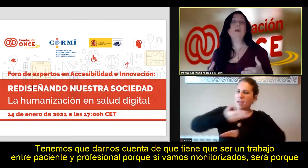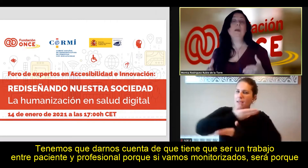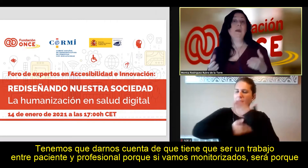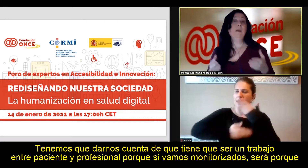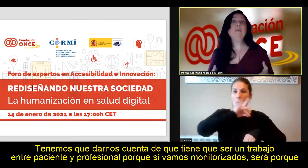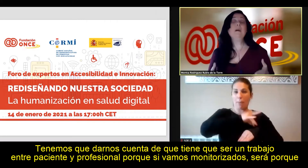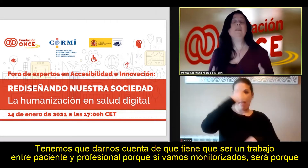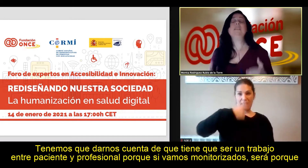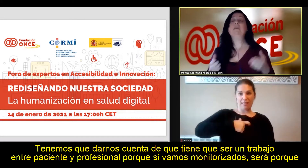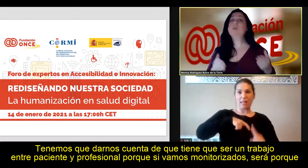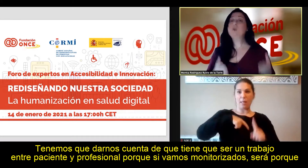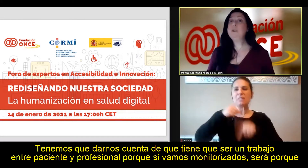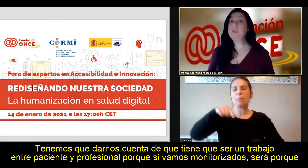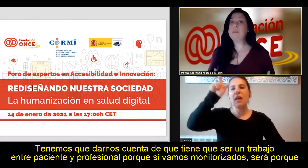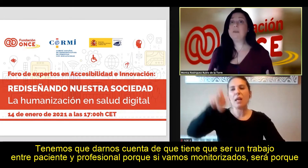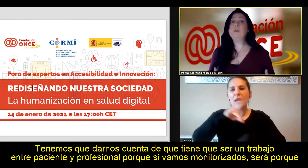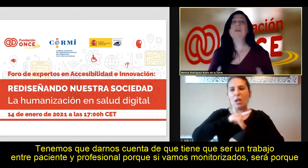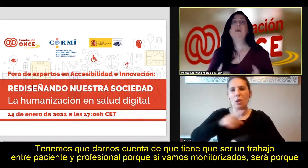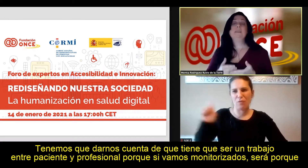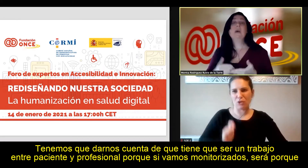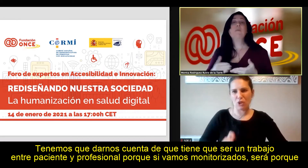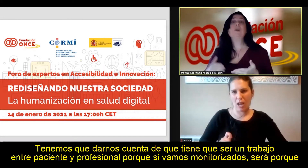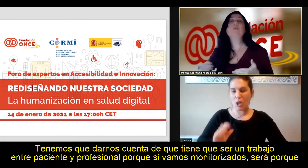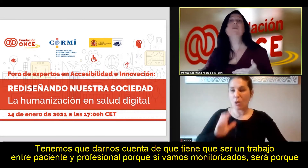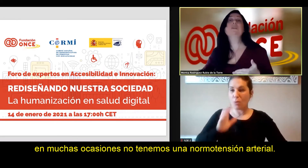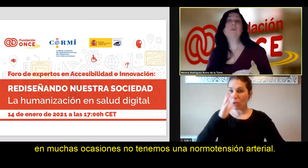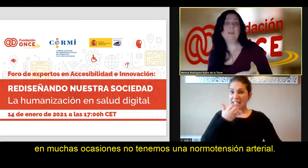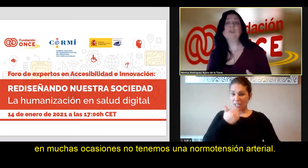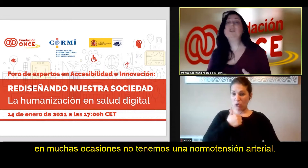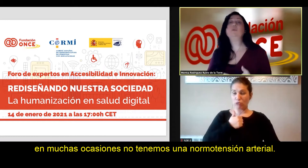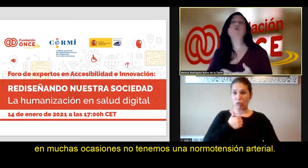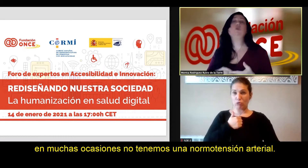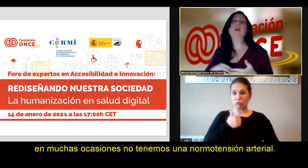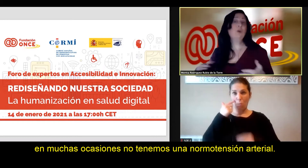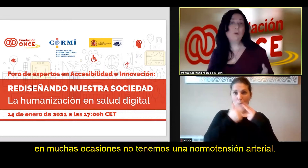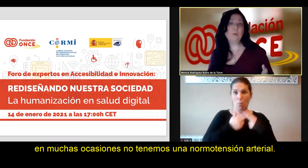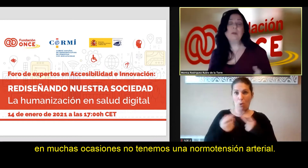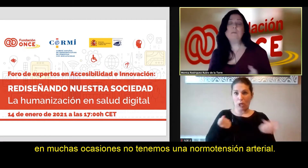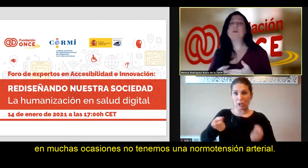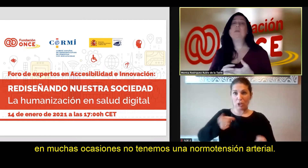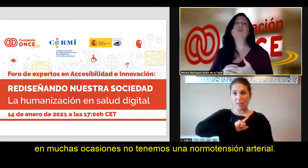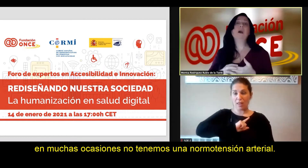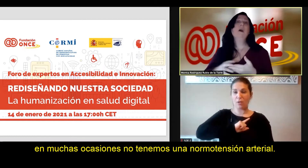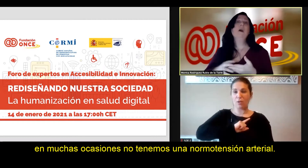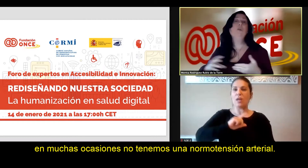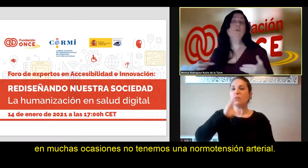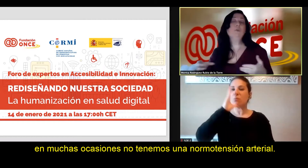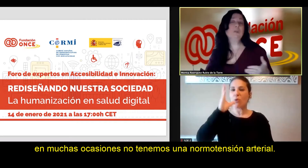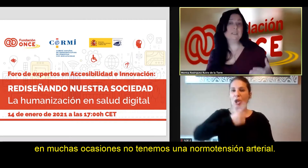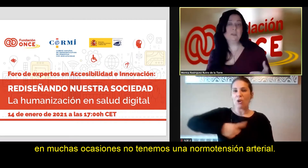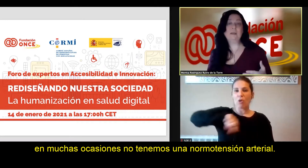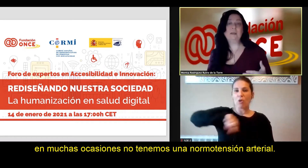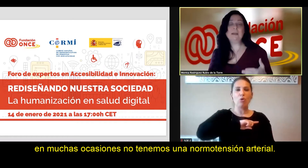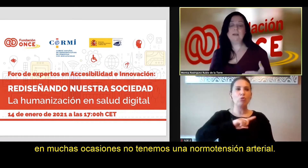porque efectivamente si vamos monitorizados será porque en muchas ocasiones no tenemos una normoglucemia, no tenemos una